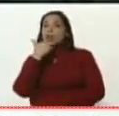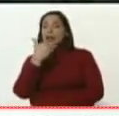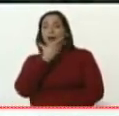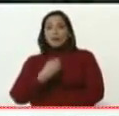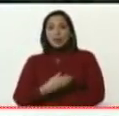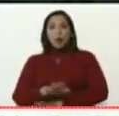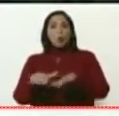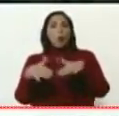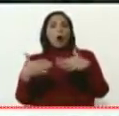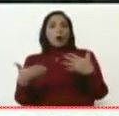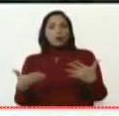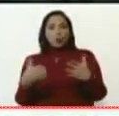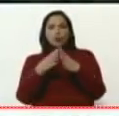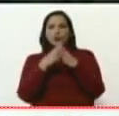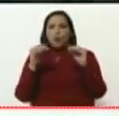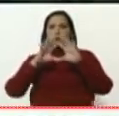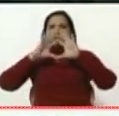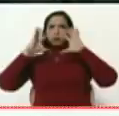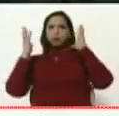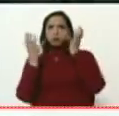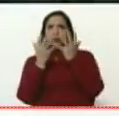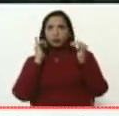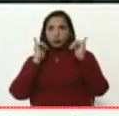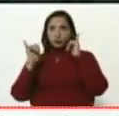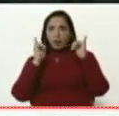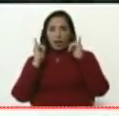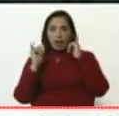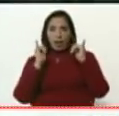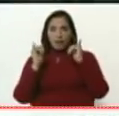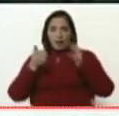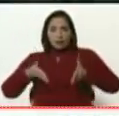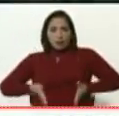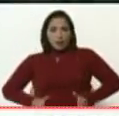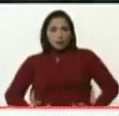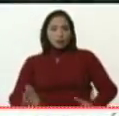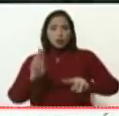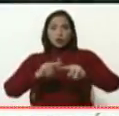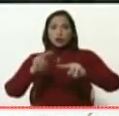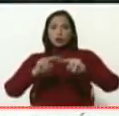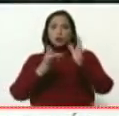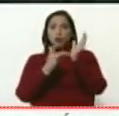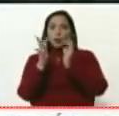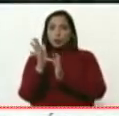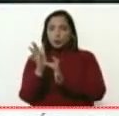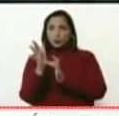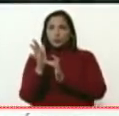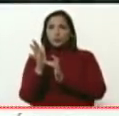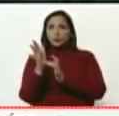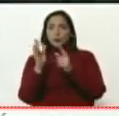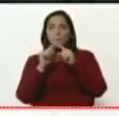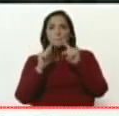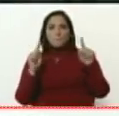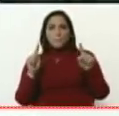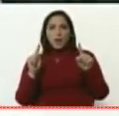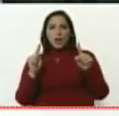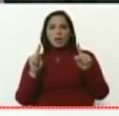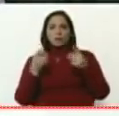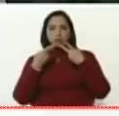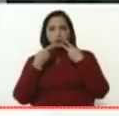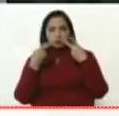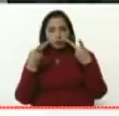cuando todo el planeta celebra el nacimiento del Niño Dios, para